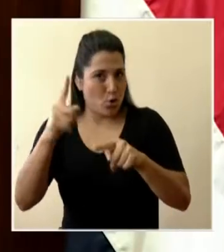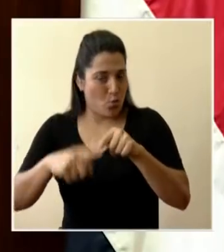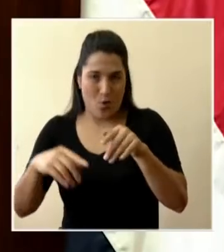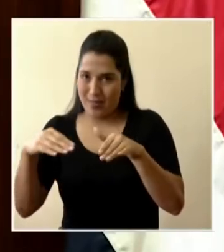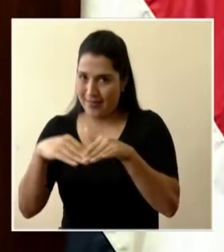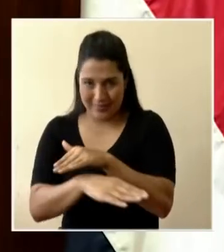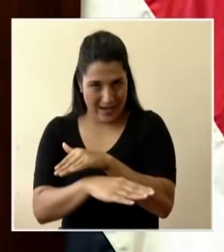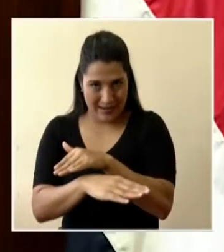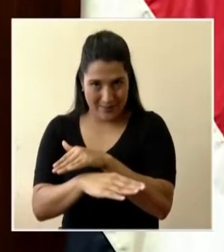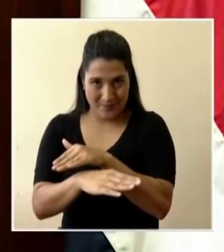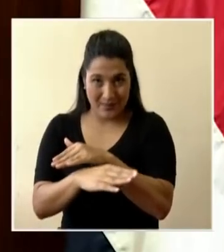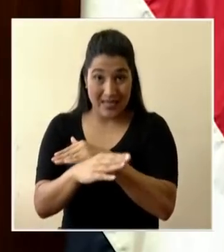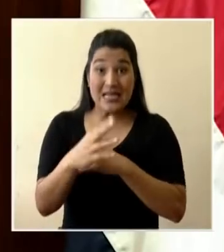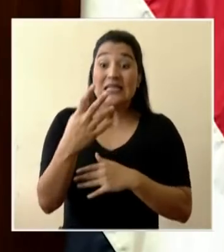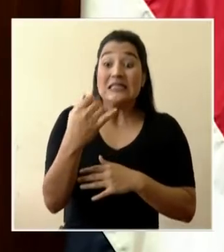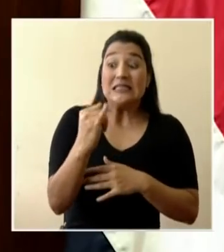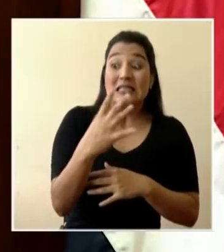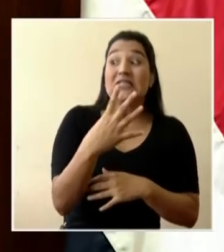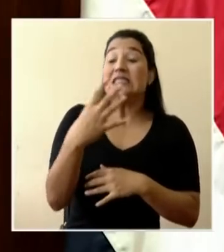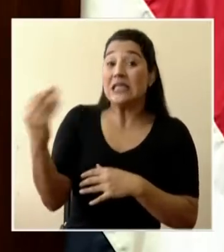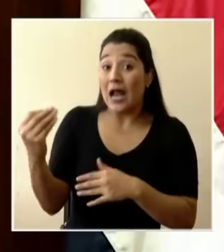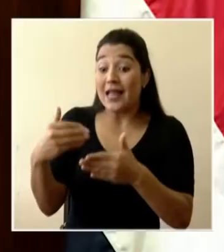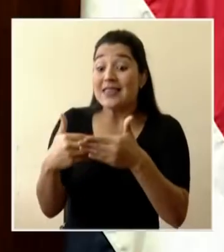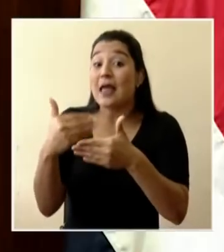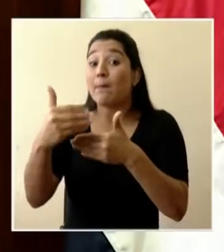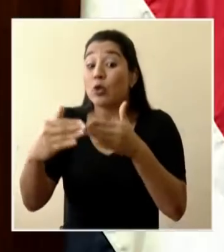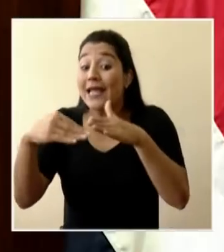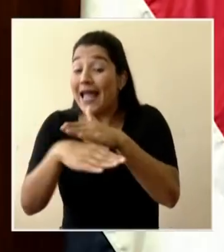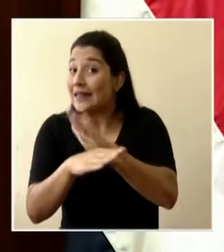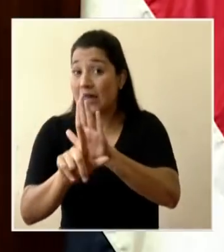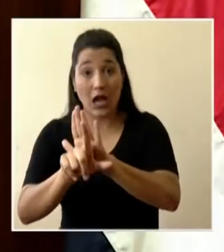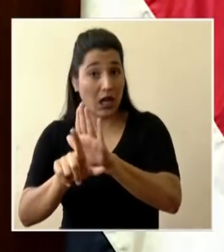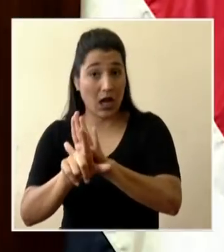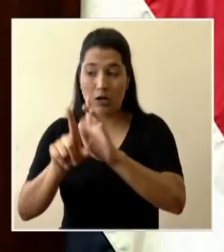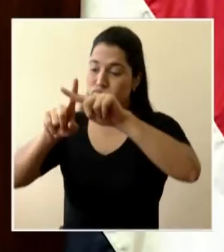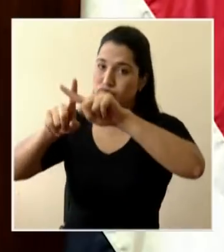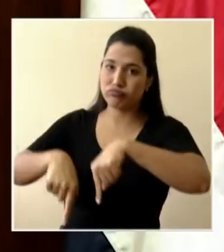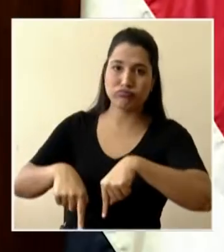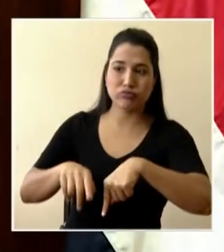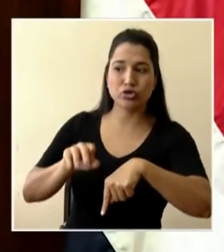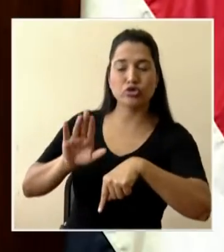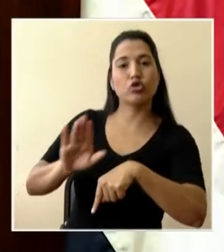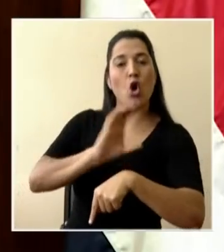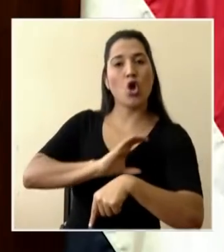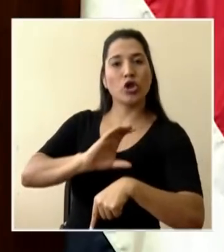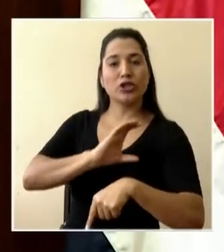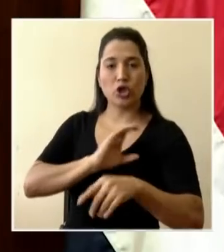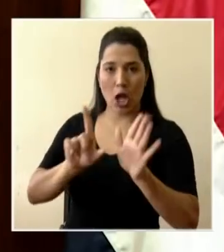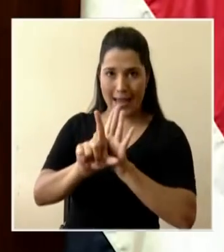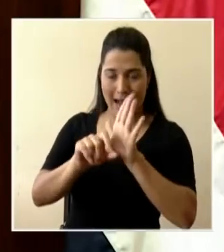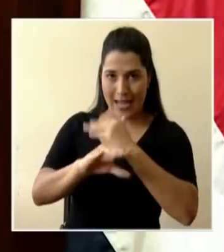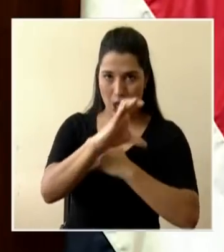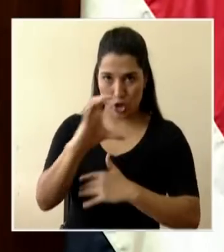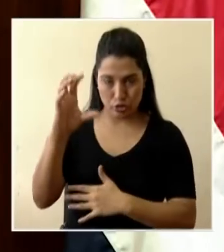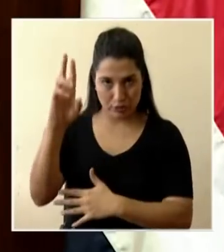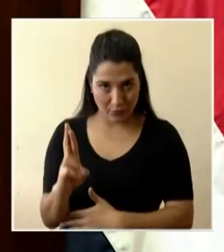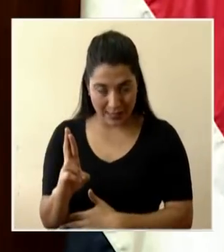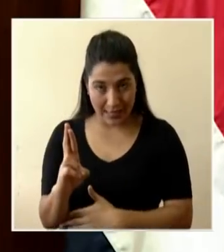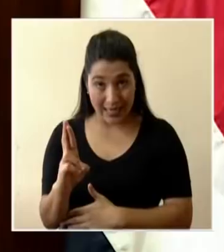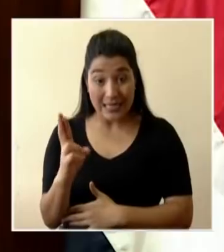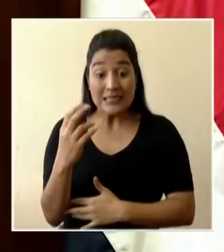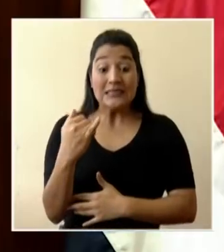ingreso. Si sale o entra por un punto no habilitado, se le cancela la residencia. Las personas costarricenses o residentes